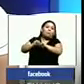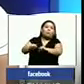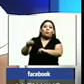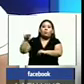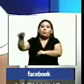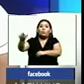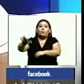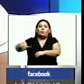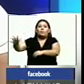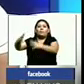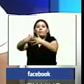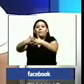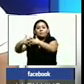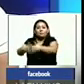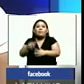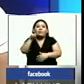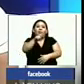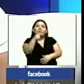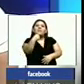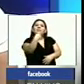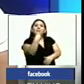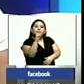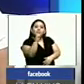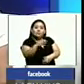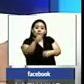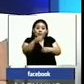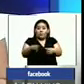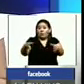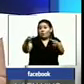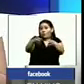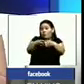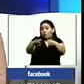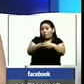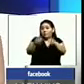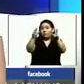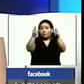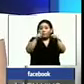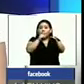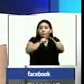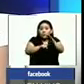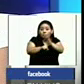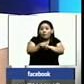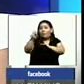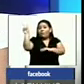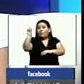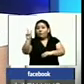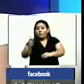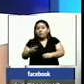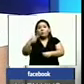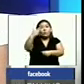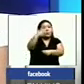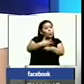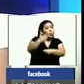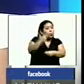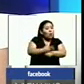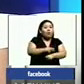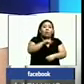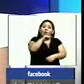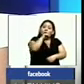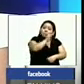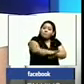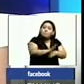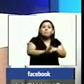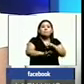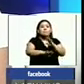continente americano Esto lo asegura La Organización Internacional De Migración Venezolanos Y guatemaltecos Son las dos Nacionalidades